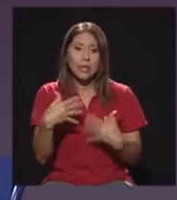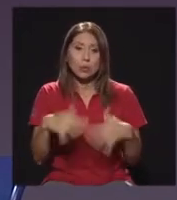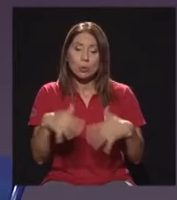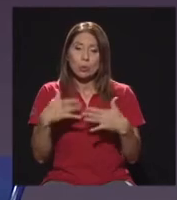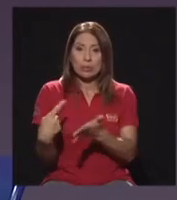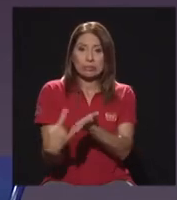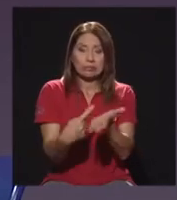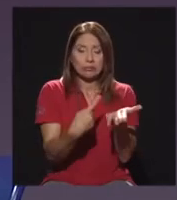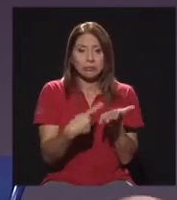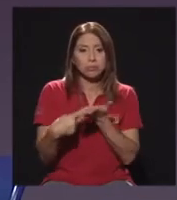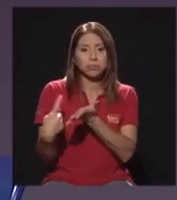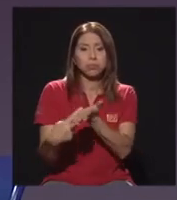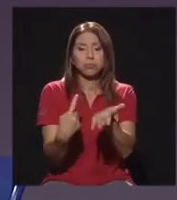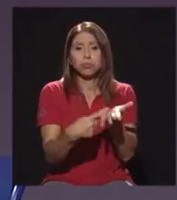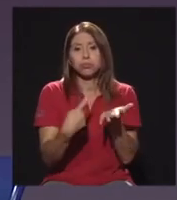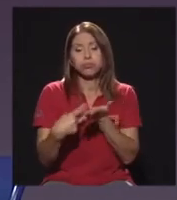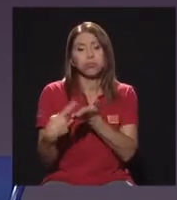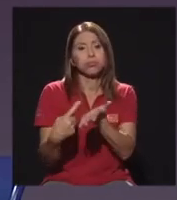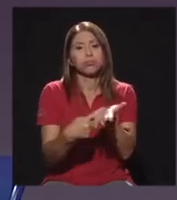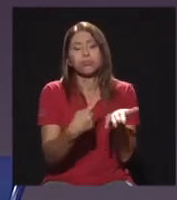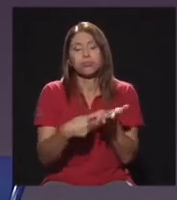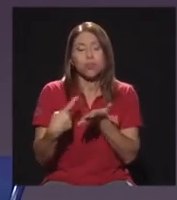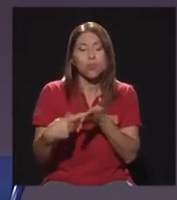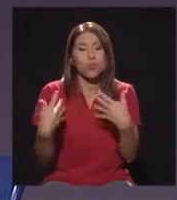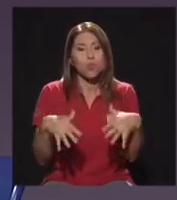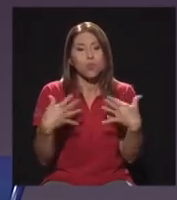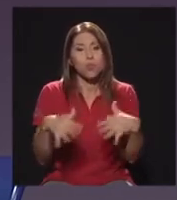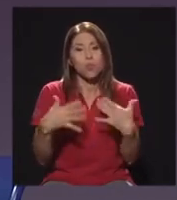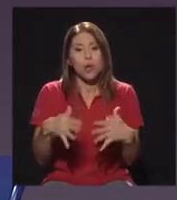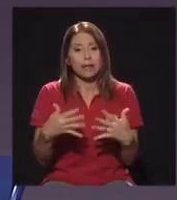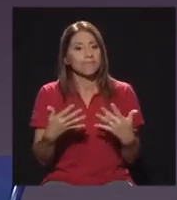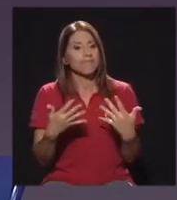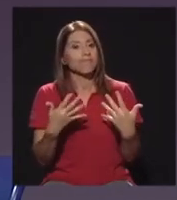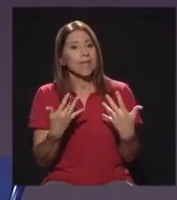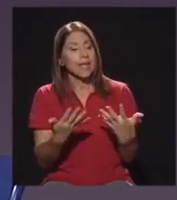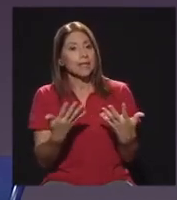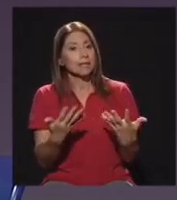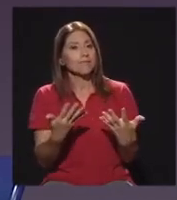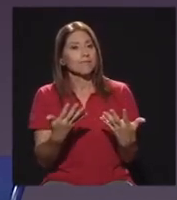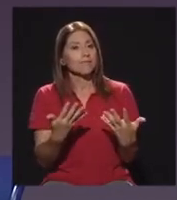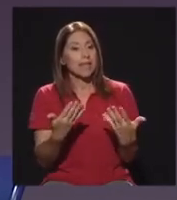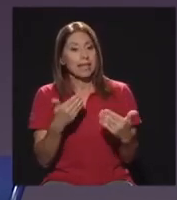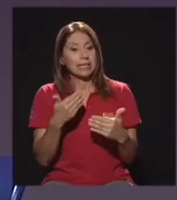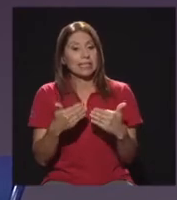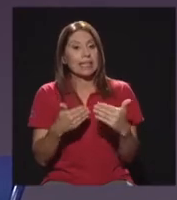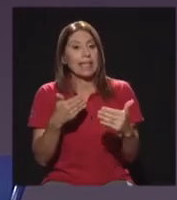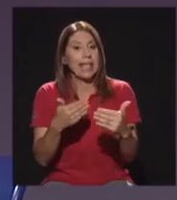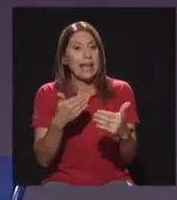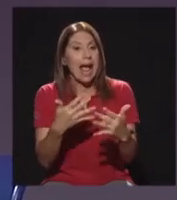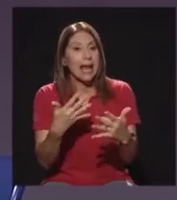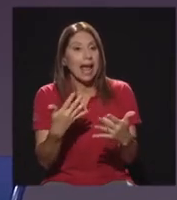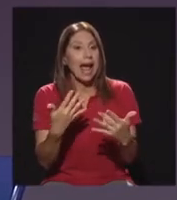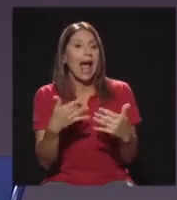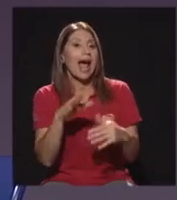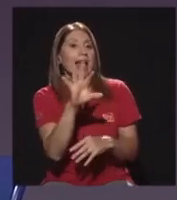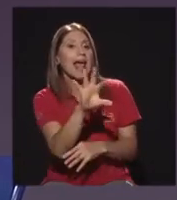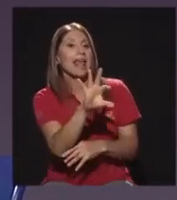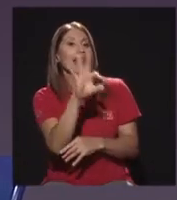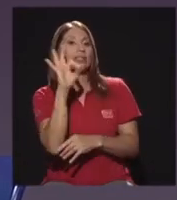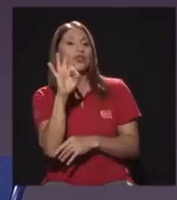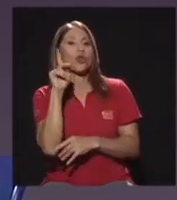grande sobre todo de cara a la elección de un pastor fundamentalista